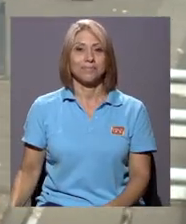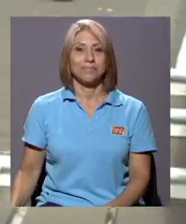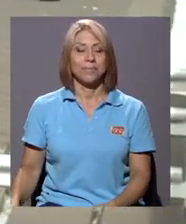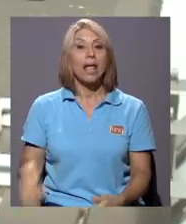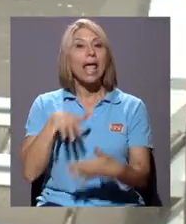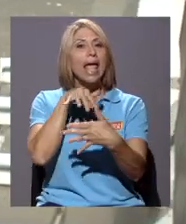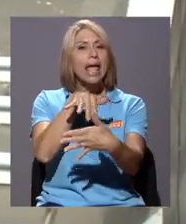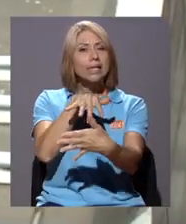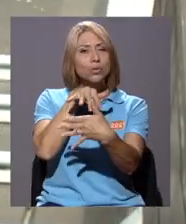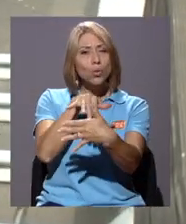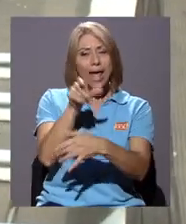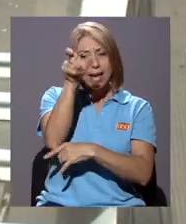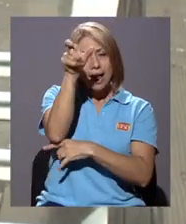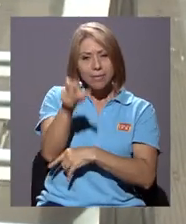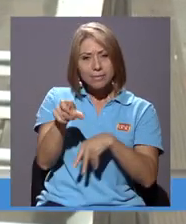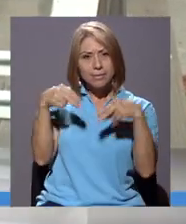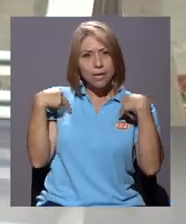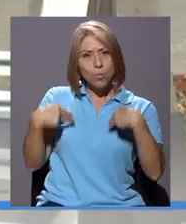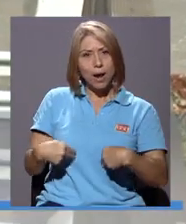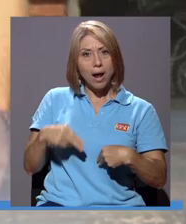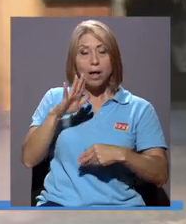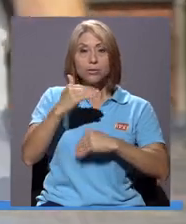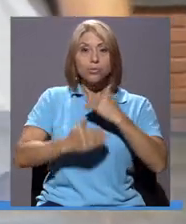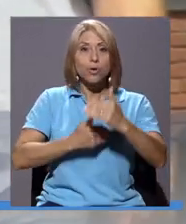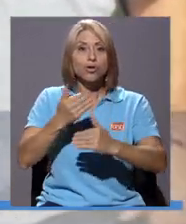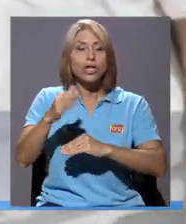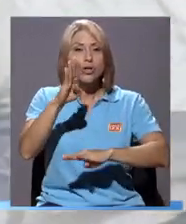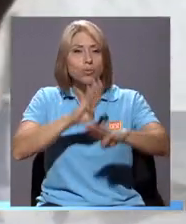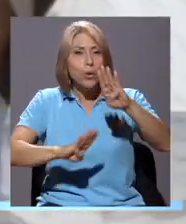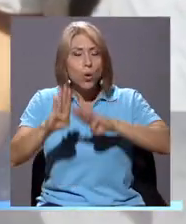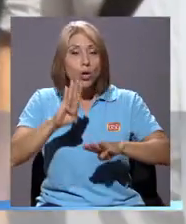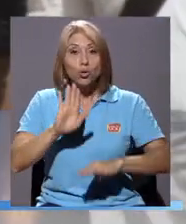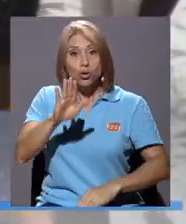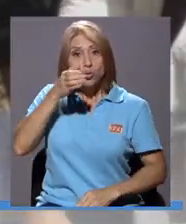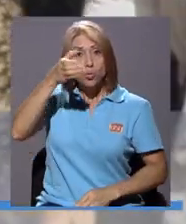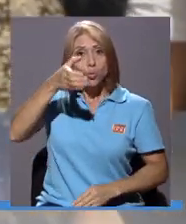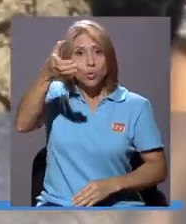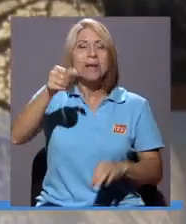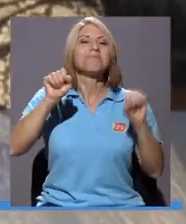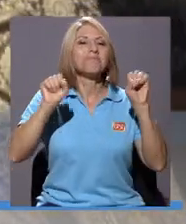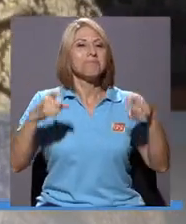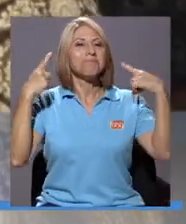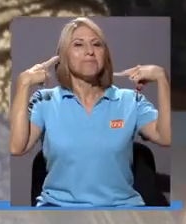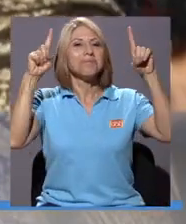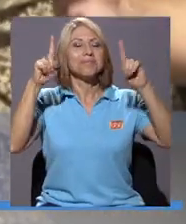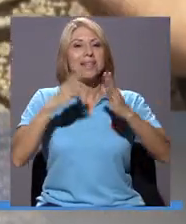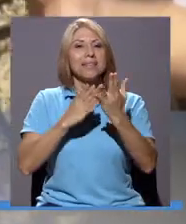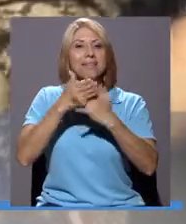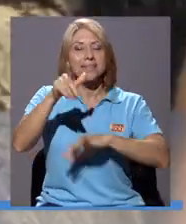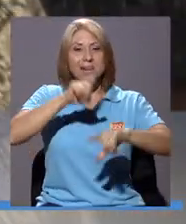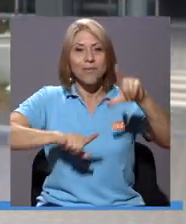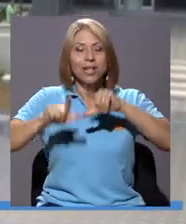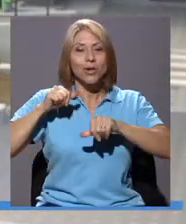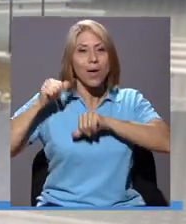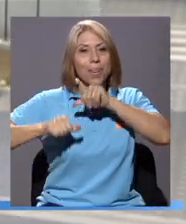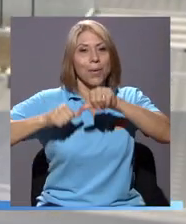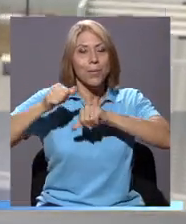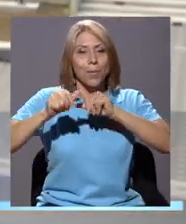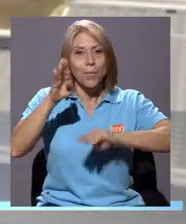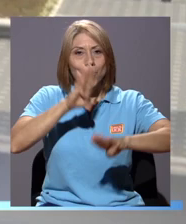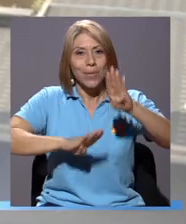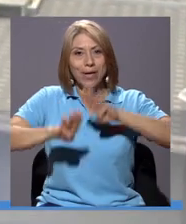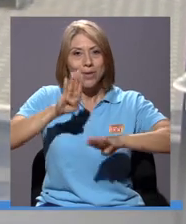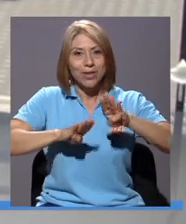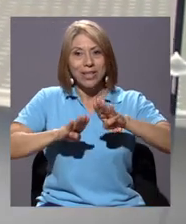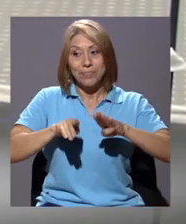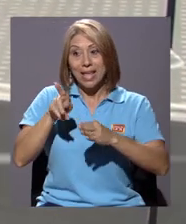Estudiar al ser humano, sus procesos biológicos y su cultura, ahora es posible por medio del Laboratorio de Antropología Biológica,